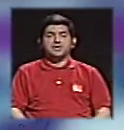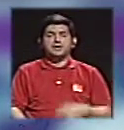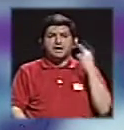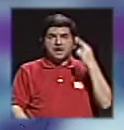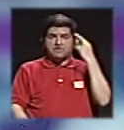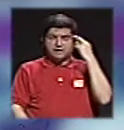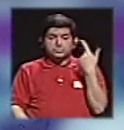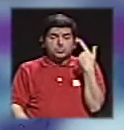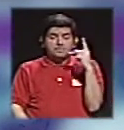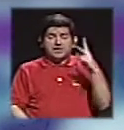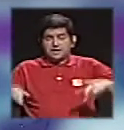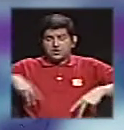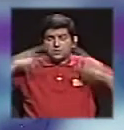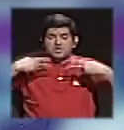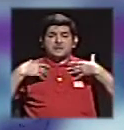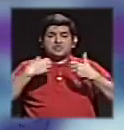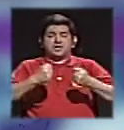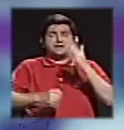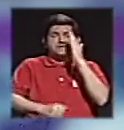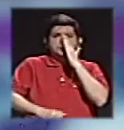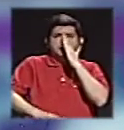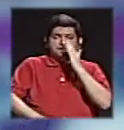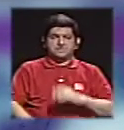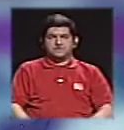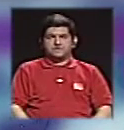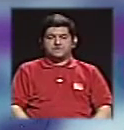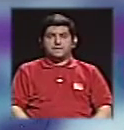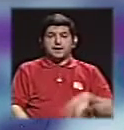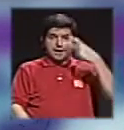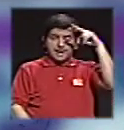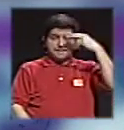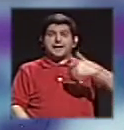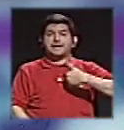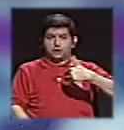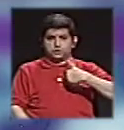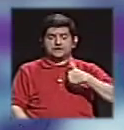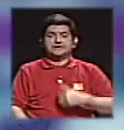de riesgo para la vida y la salud de la madre. Y en México